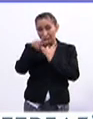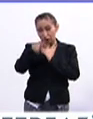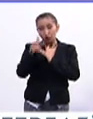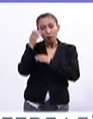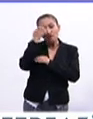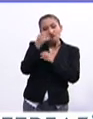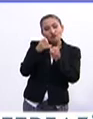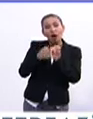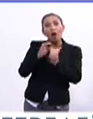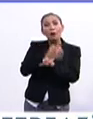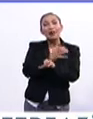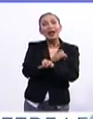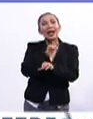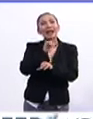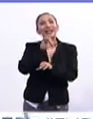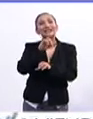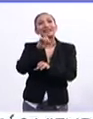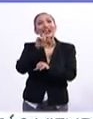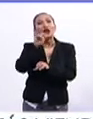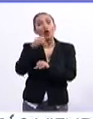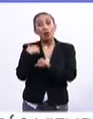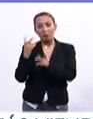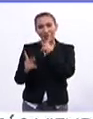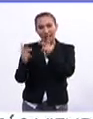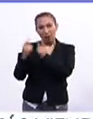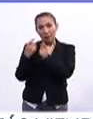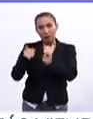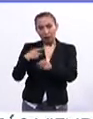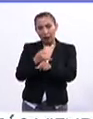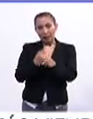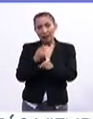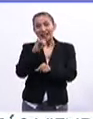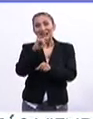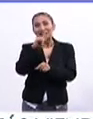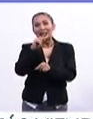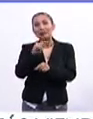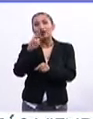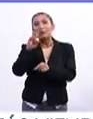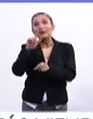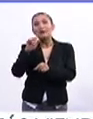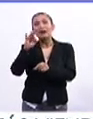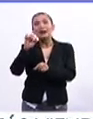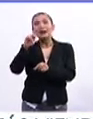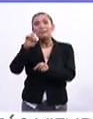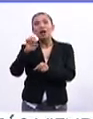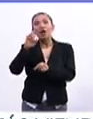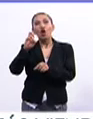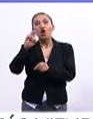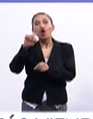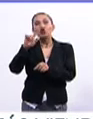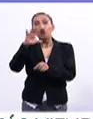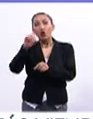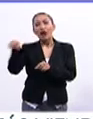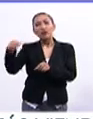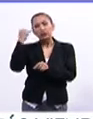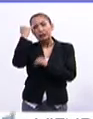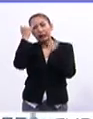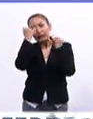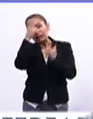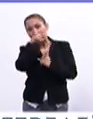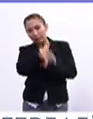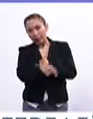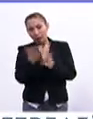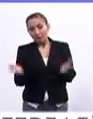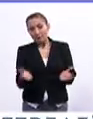18, nuestra compañera Elis de León conversó con los investigadores Lisette Robles y Felipe Orozco. Ellos nos hablan sobre las iniciativas